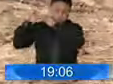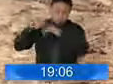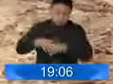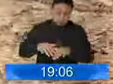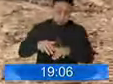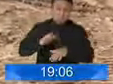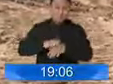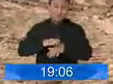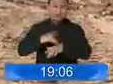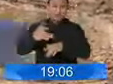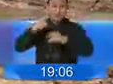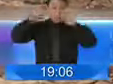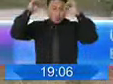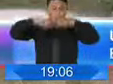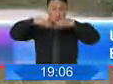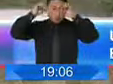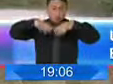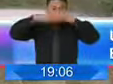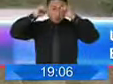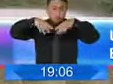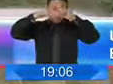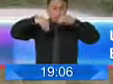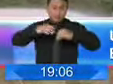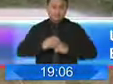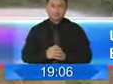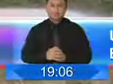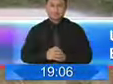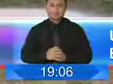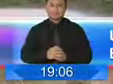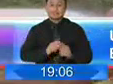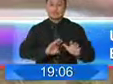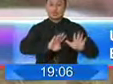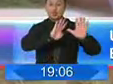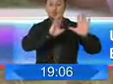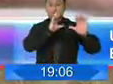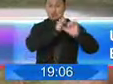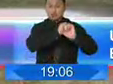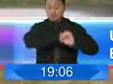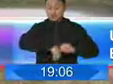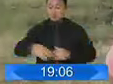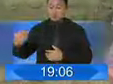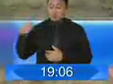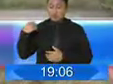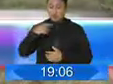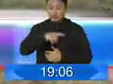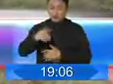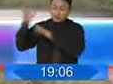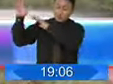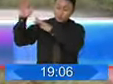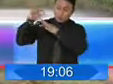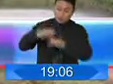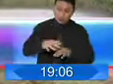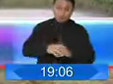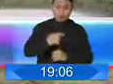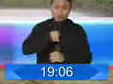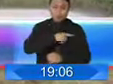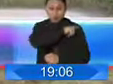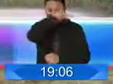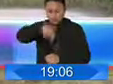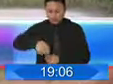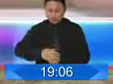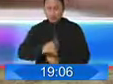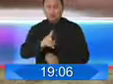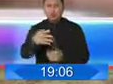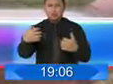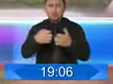de las constantes lluvias. A las 9 de la noche tuve un comunicado de que se había bajado este derrumbo. Yo vine a esa hora, pero con una máquina